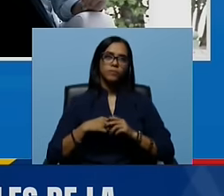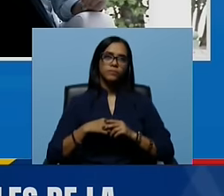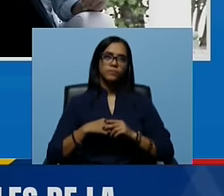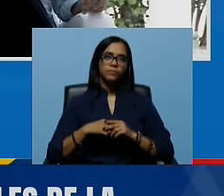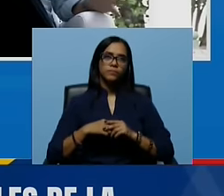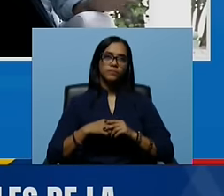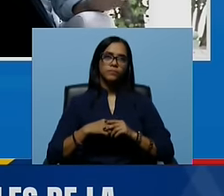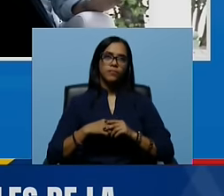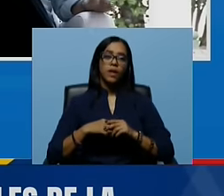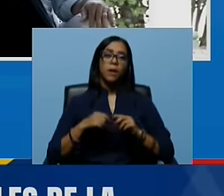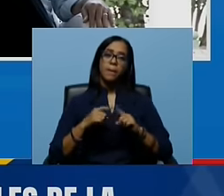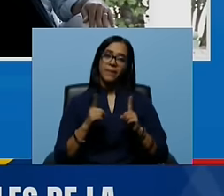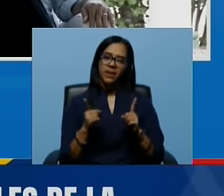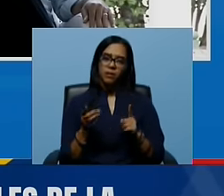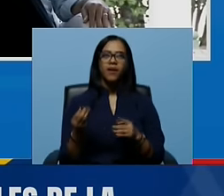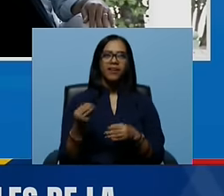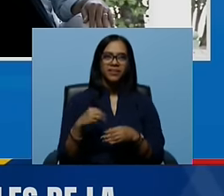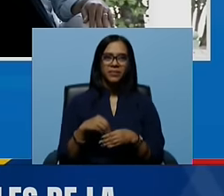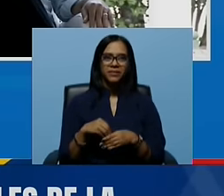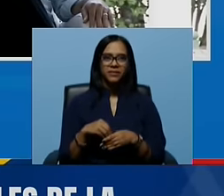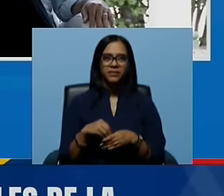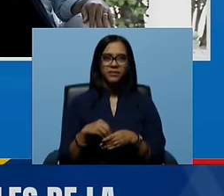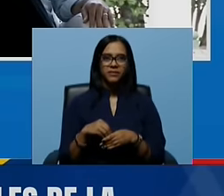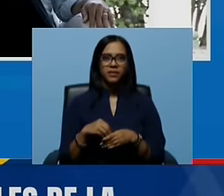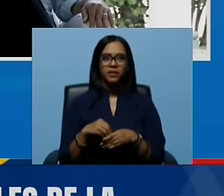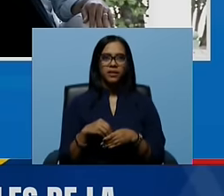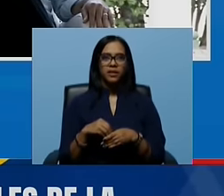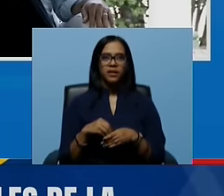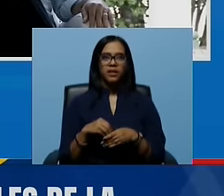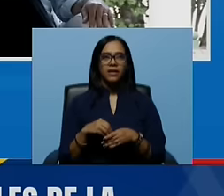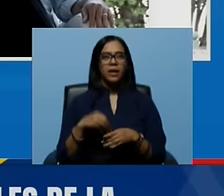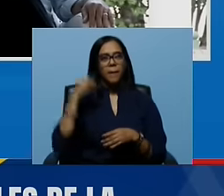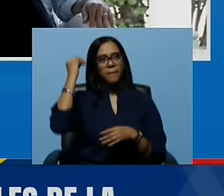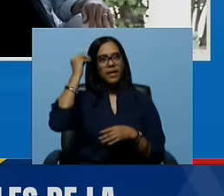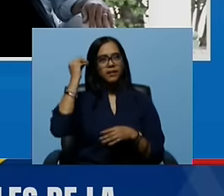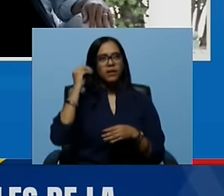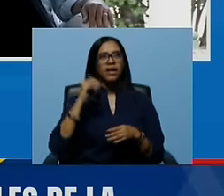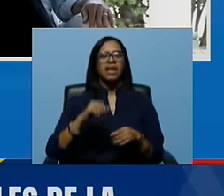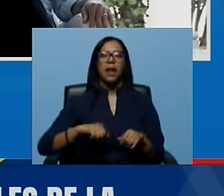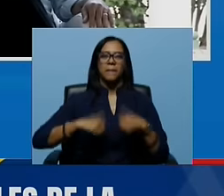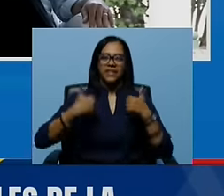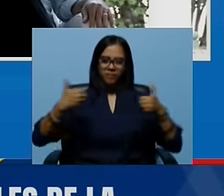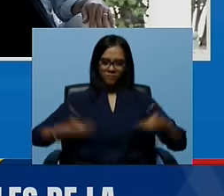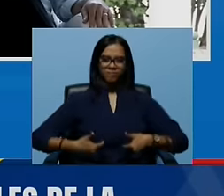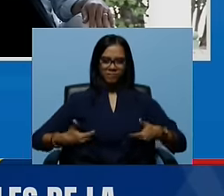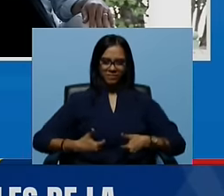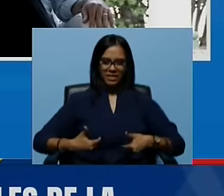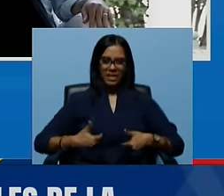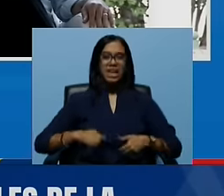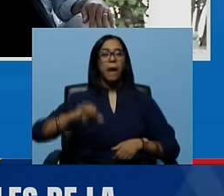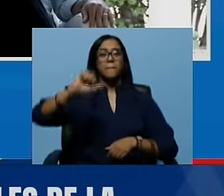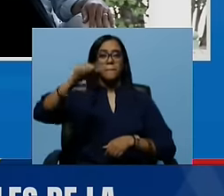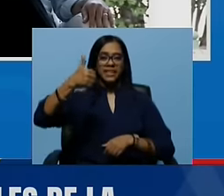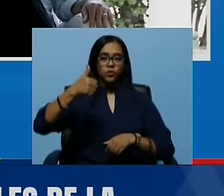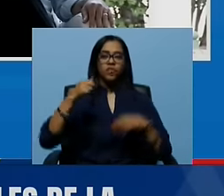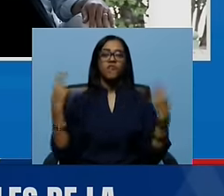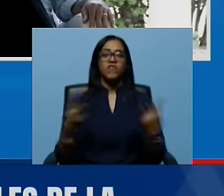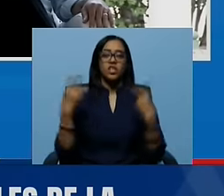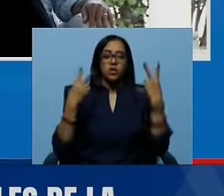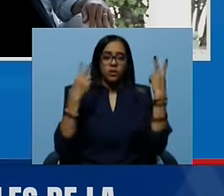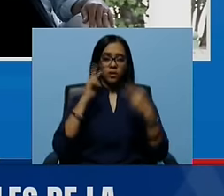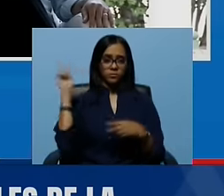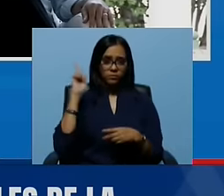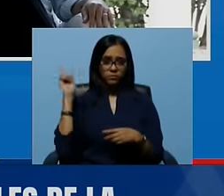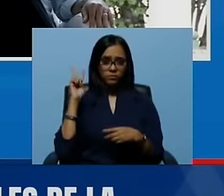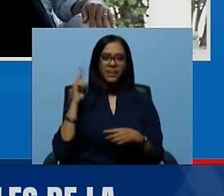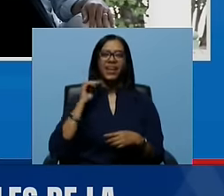Pero además de eso, creo que la mayor resistencia y la mayor victoria del país